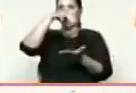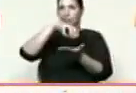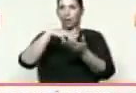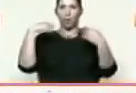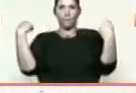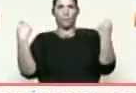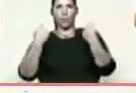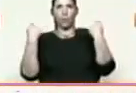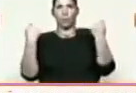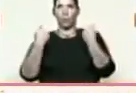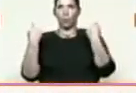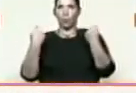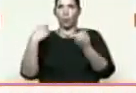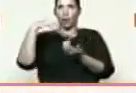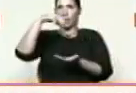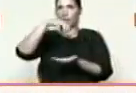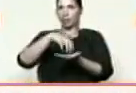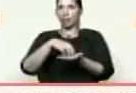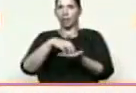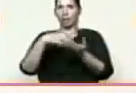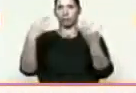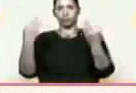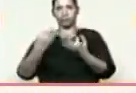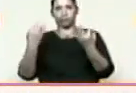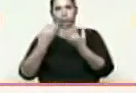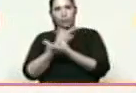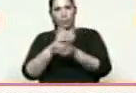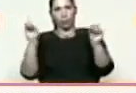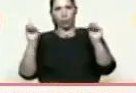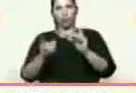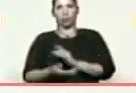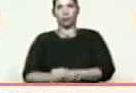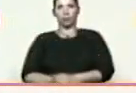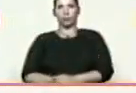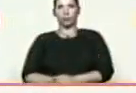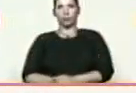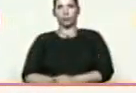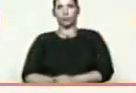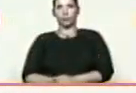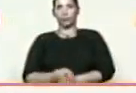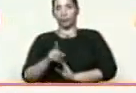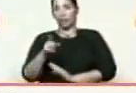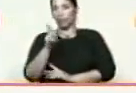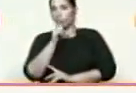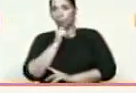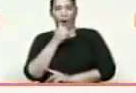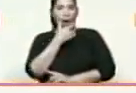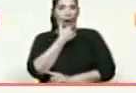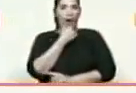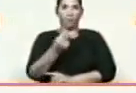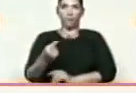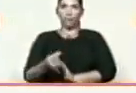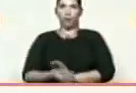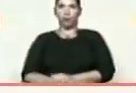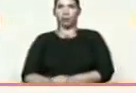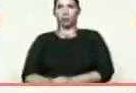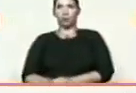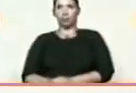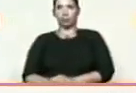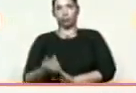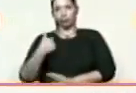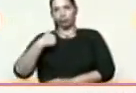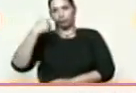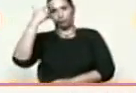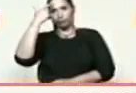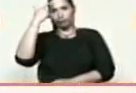popular, para hacer un Estado verdaderamente democrático. Eso no es fácil. Yo sé que no es fácil y no lo vamos a